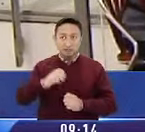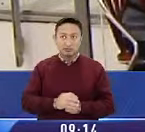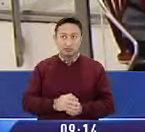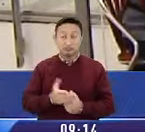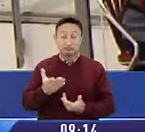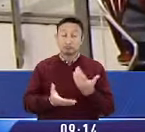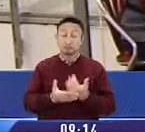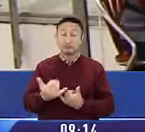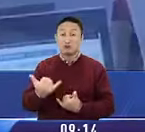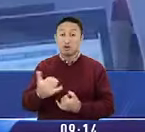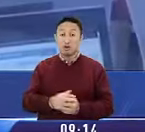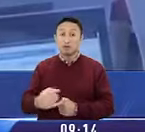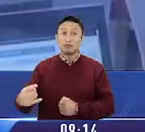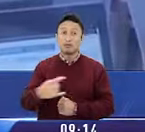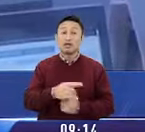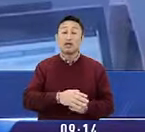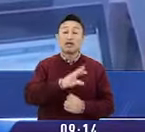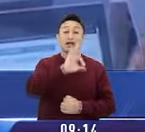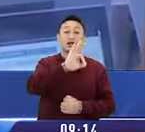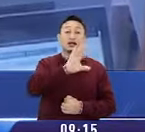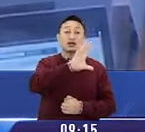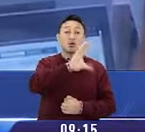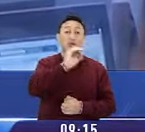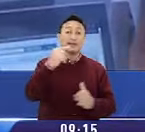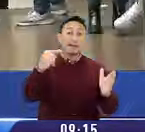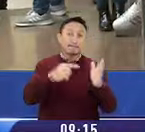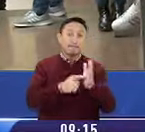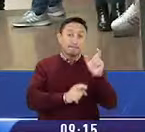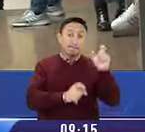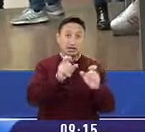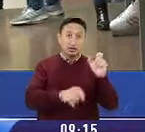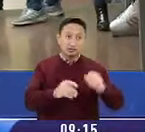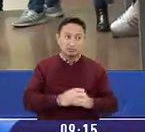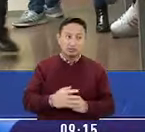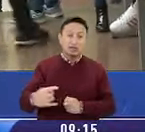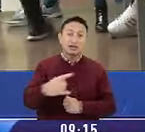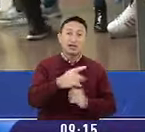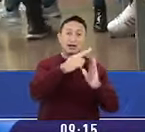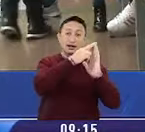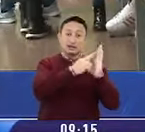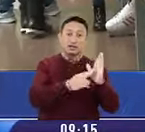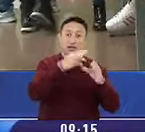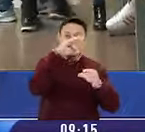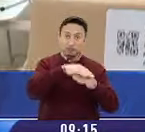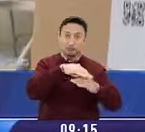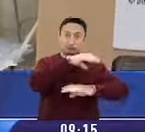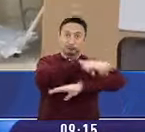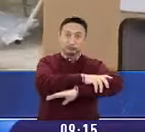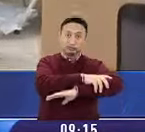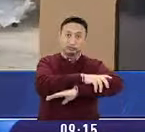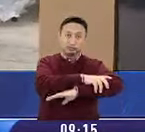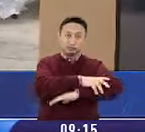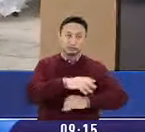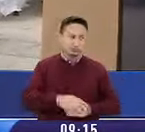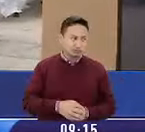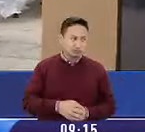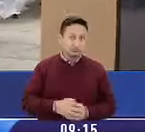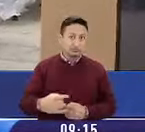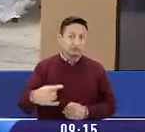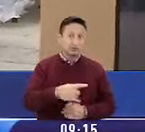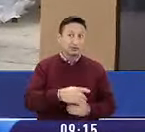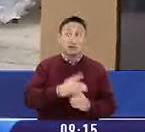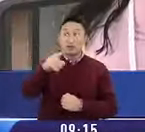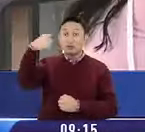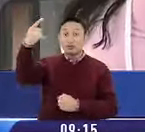probable que forme parte de las 950.000 personas que se encuentran en el registro electoral pasivo, lo que le impediría sufragar